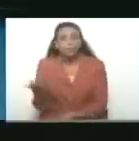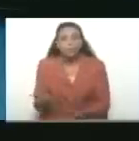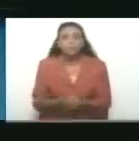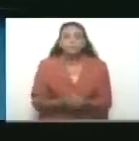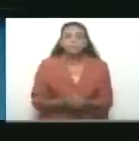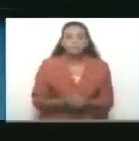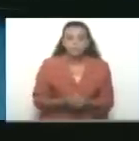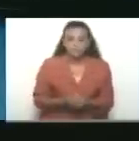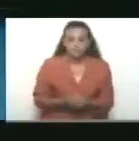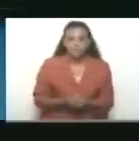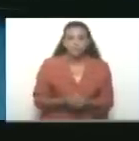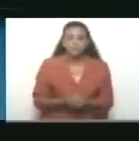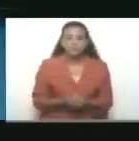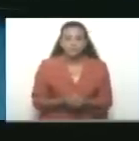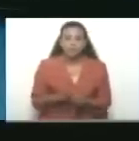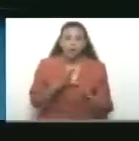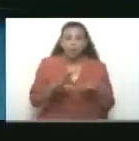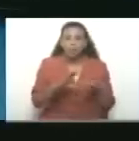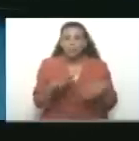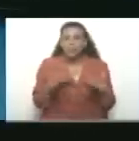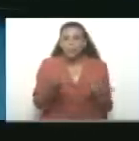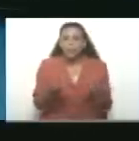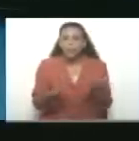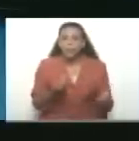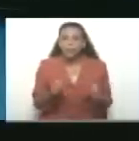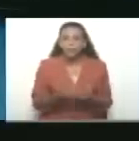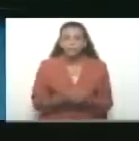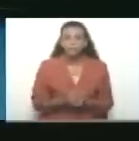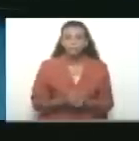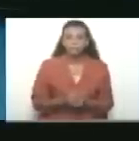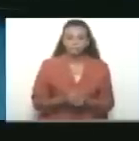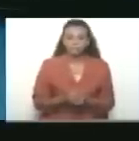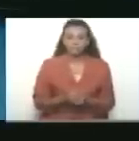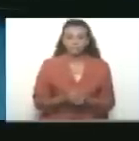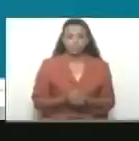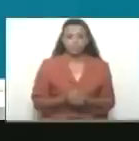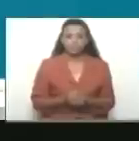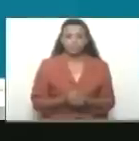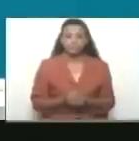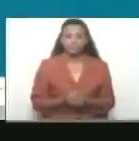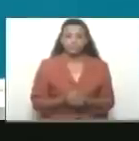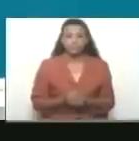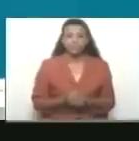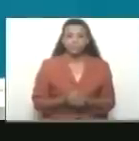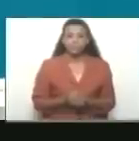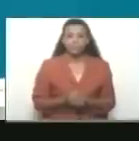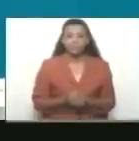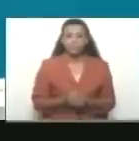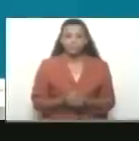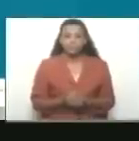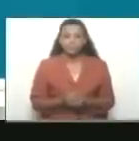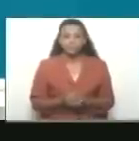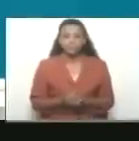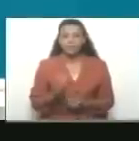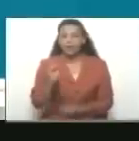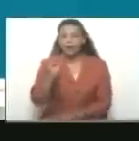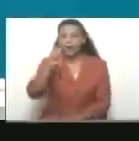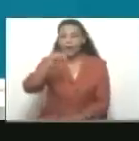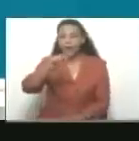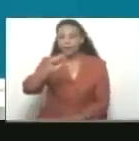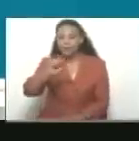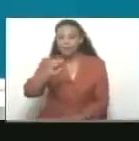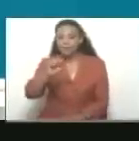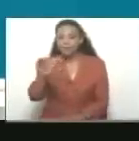y en unos segunditos ya va a poder conversar con ella Ana Karina Ana Karina rote